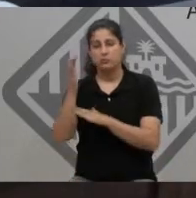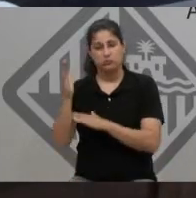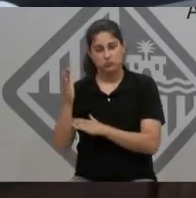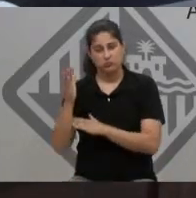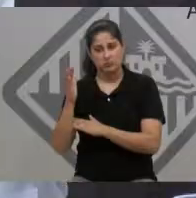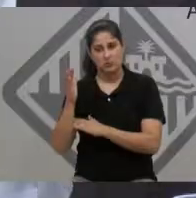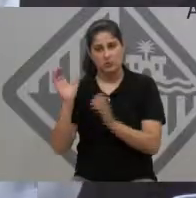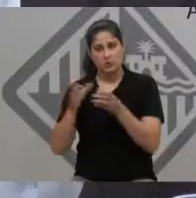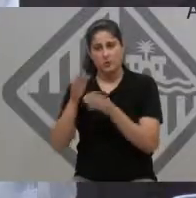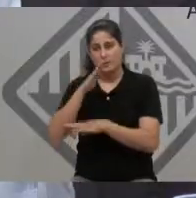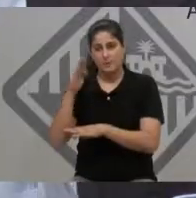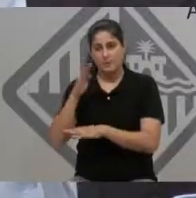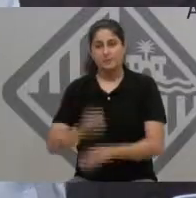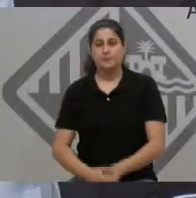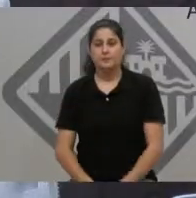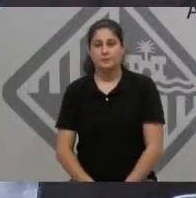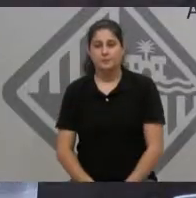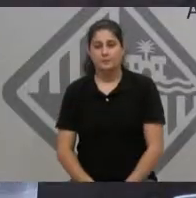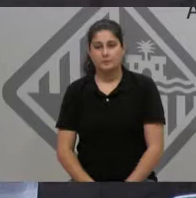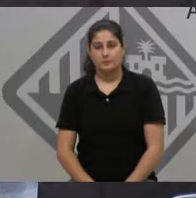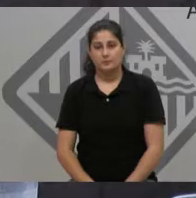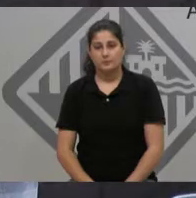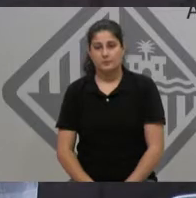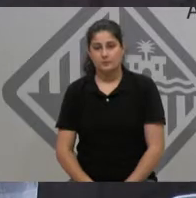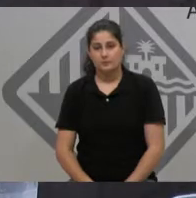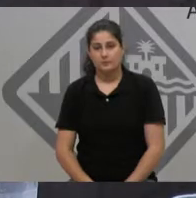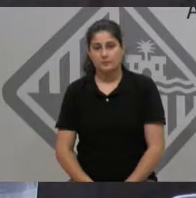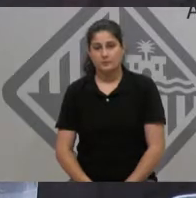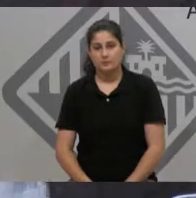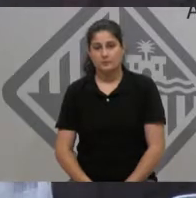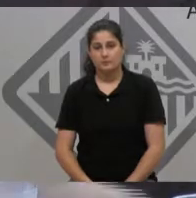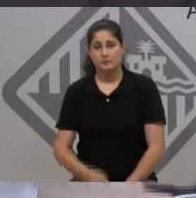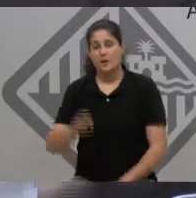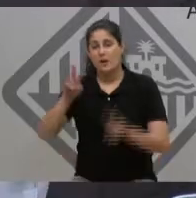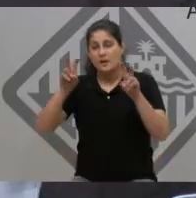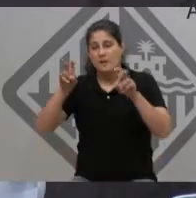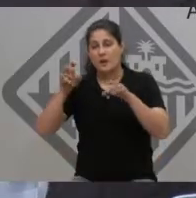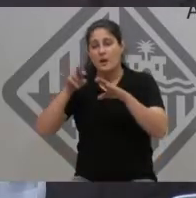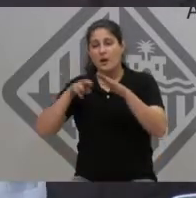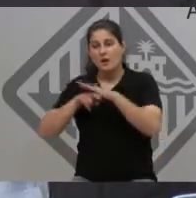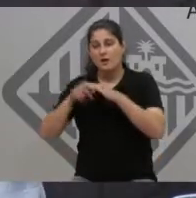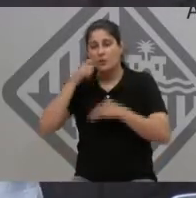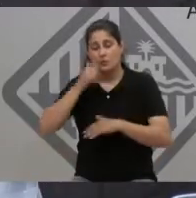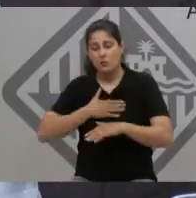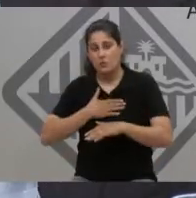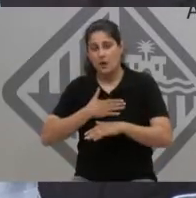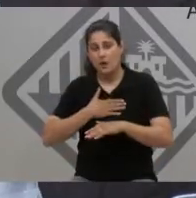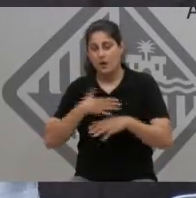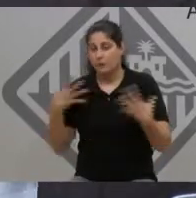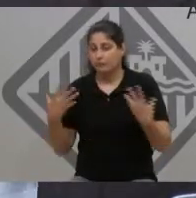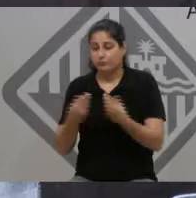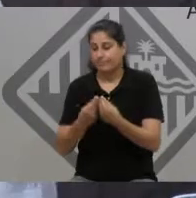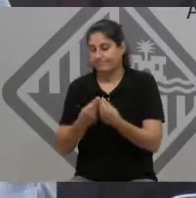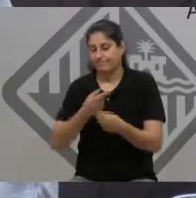Partido Popular, en cuanto a la reunificación de los departamentos de los recursos humanos, ampliamente debatido, no lo